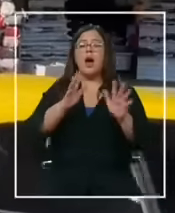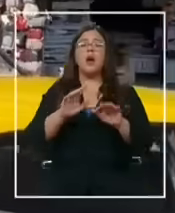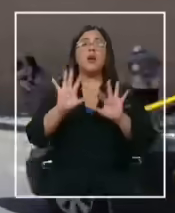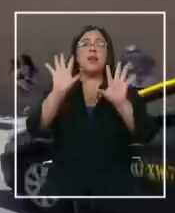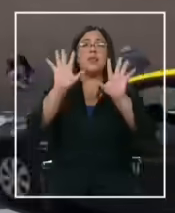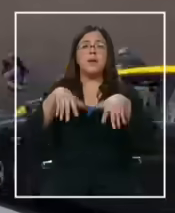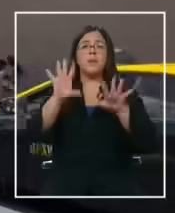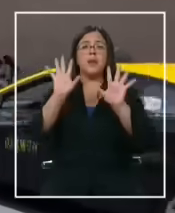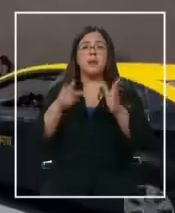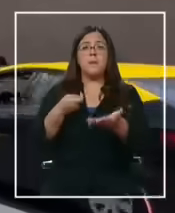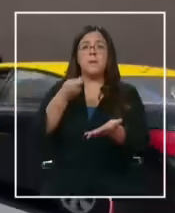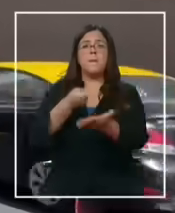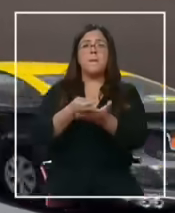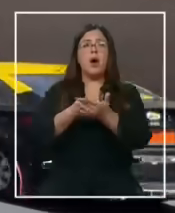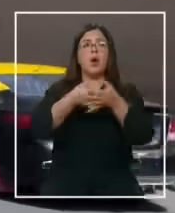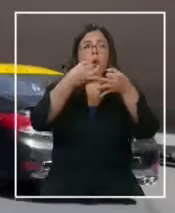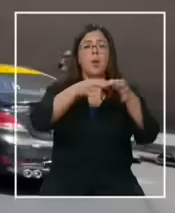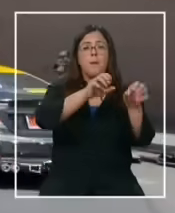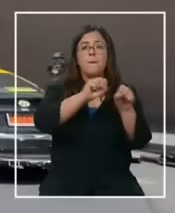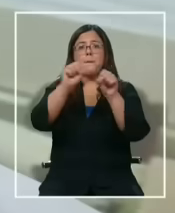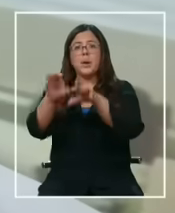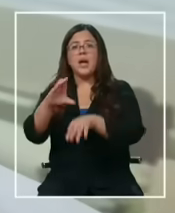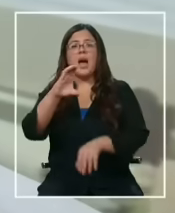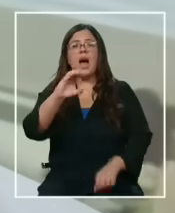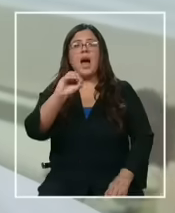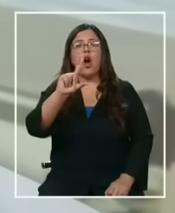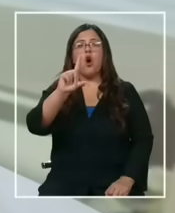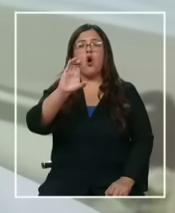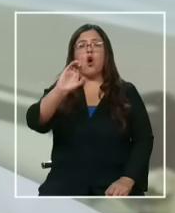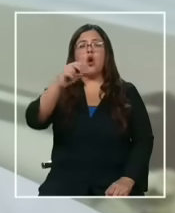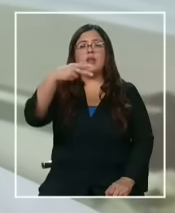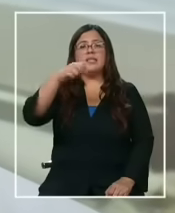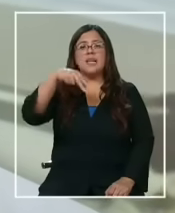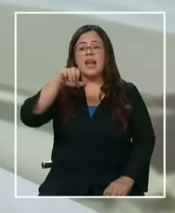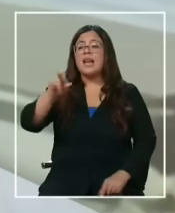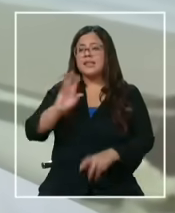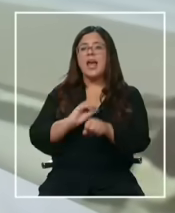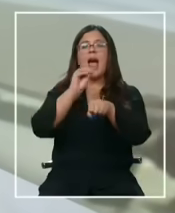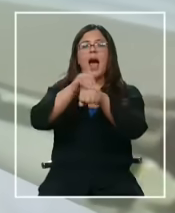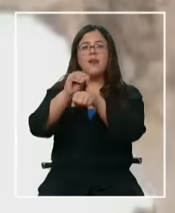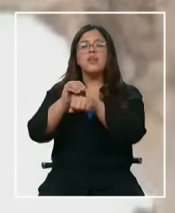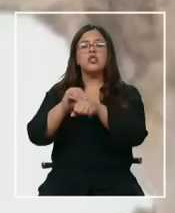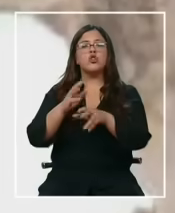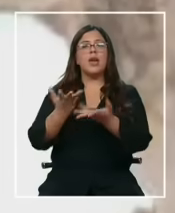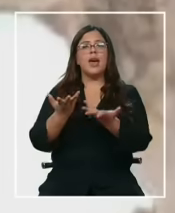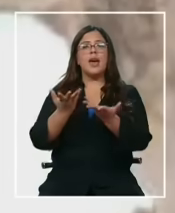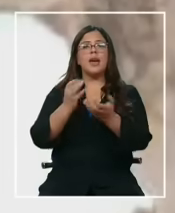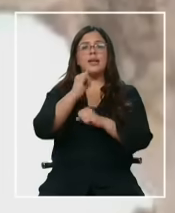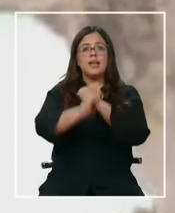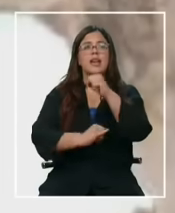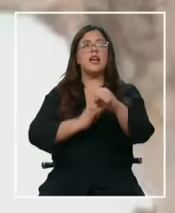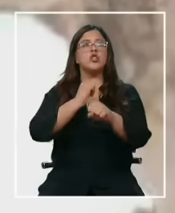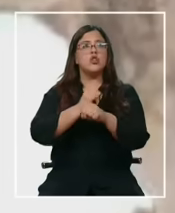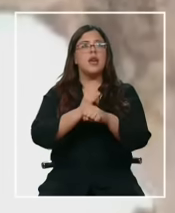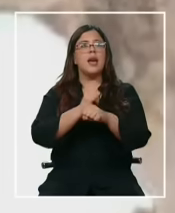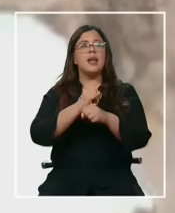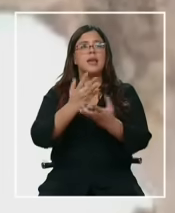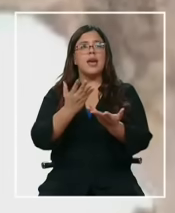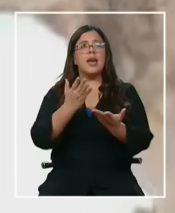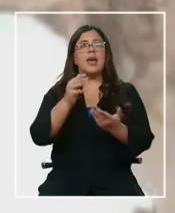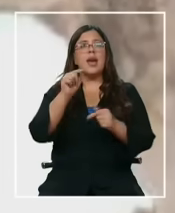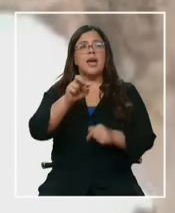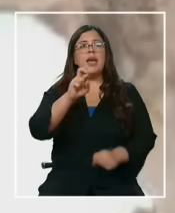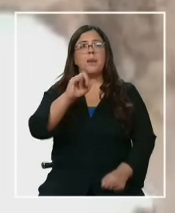10000 pagó para ser llevado hasta colch ah as internacionales se activaron pisiga y oruro en Bolivia fueron